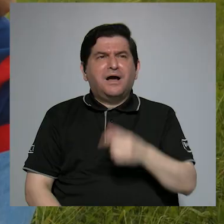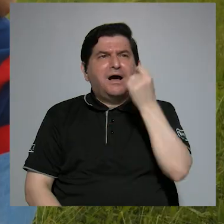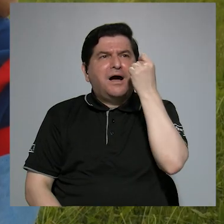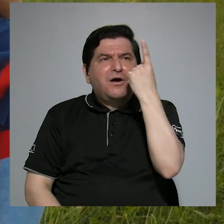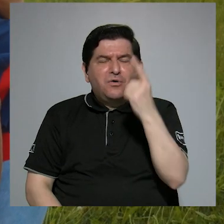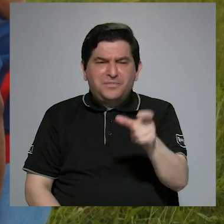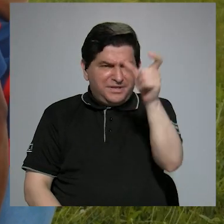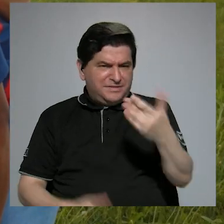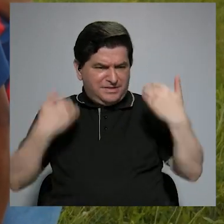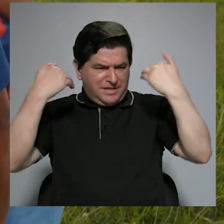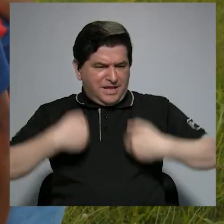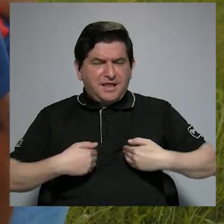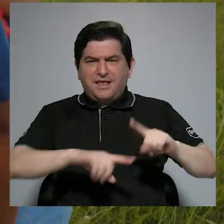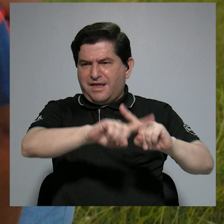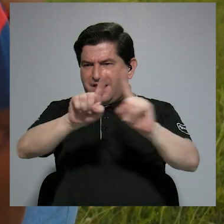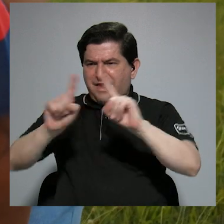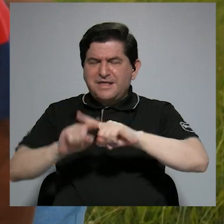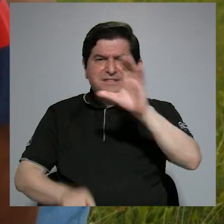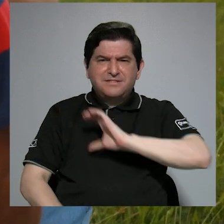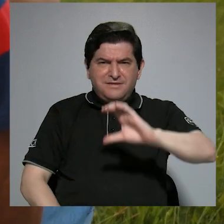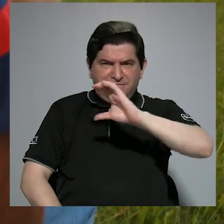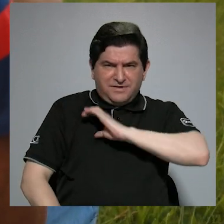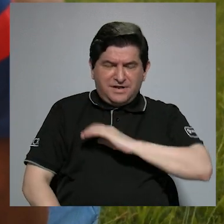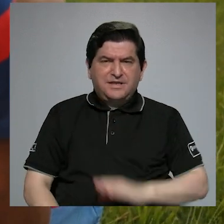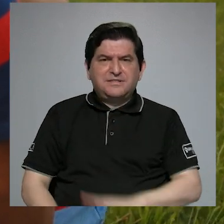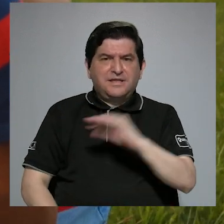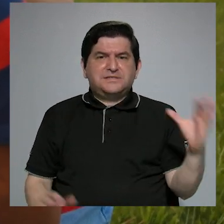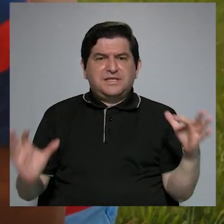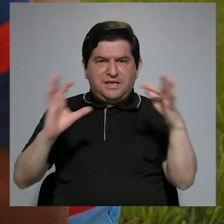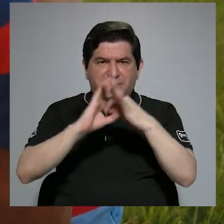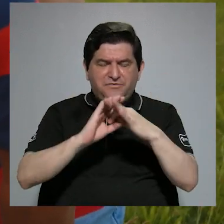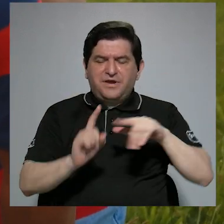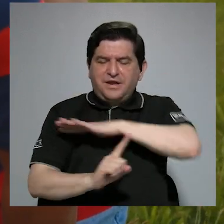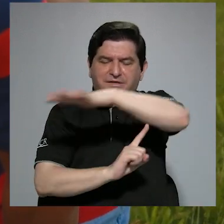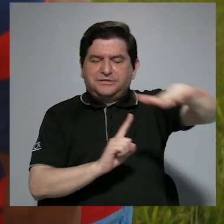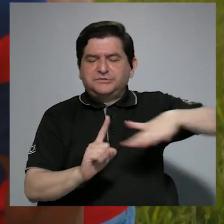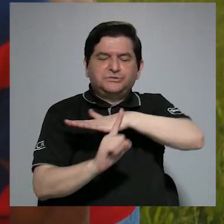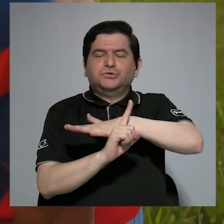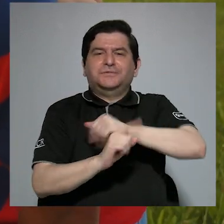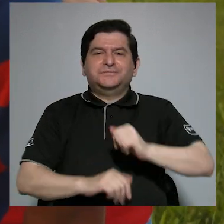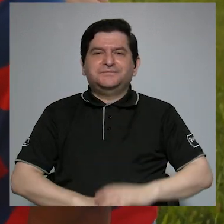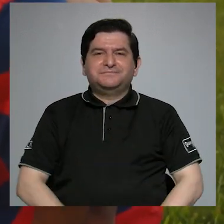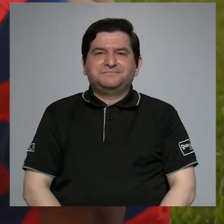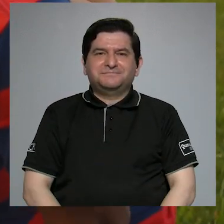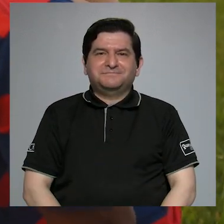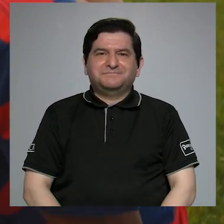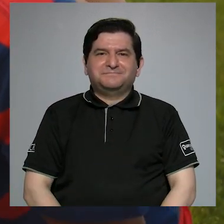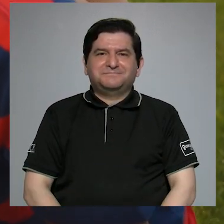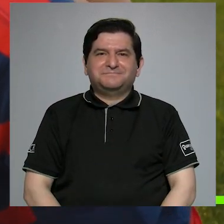el fin de comprender al ser humano en sus distintas facetas y su relación con el entorno.